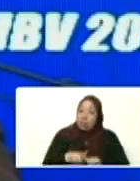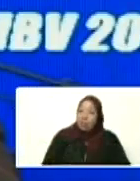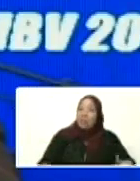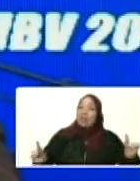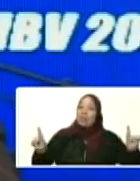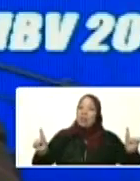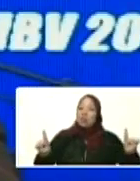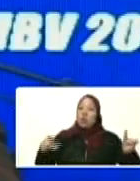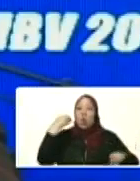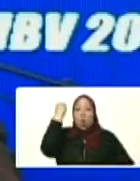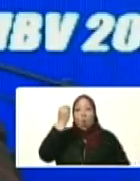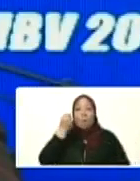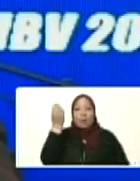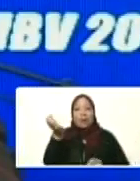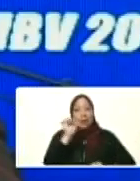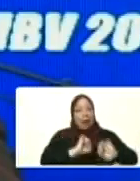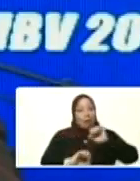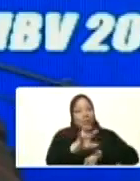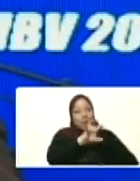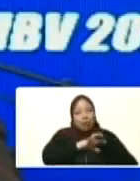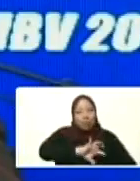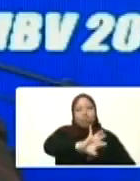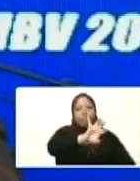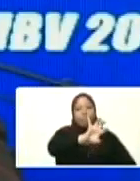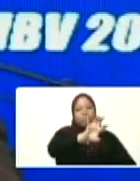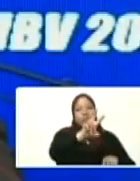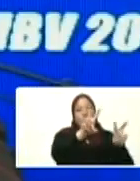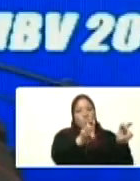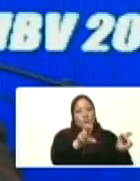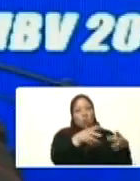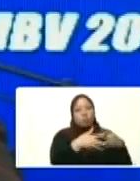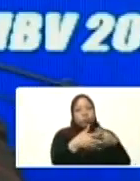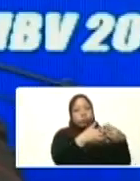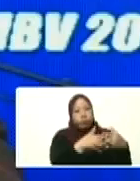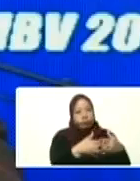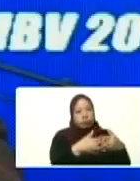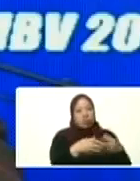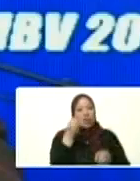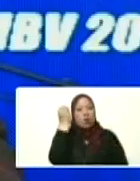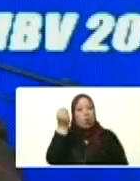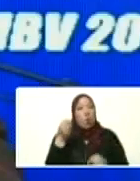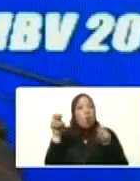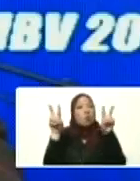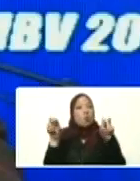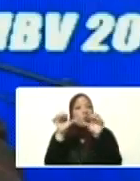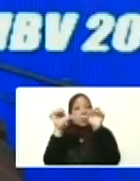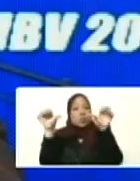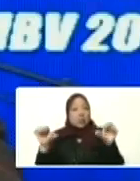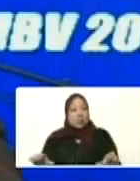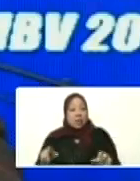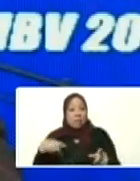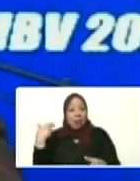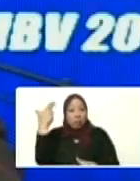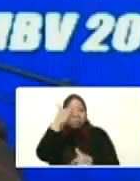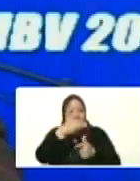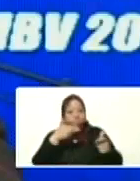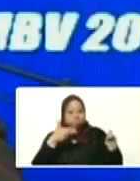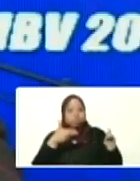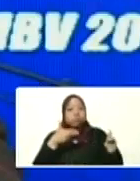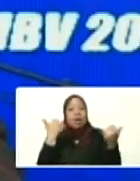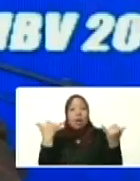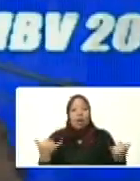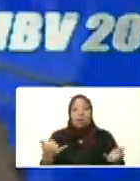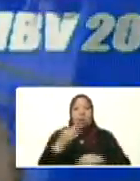con pensamiento antiimperialista, con nuevos sistemas de armas, con un elevado nivel de apresto operacional y